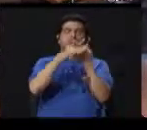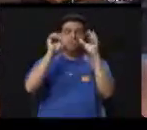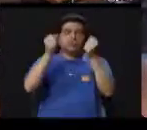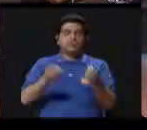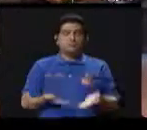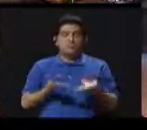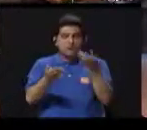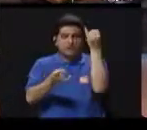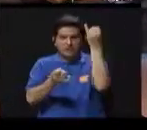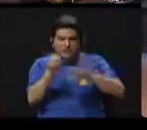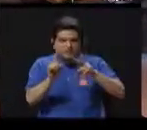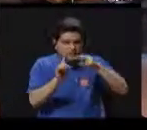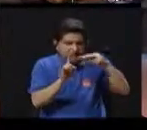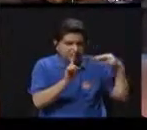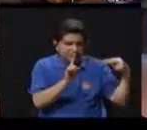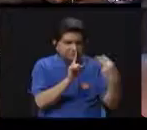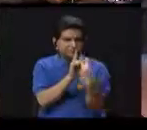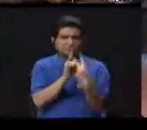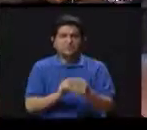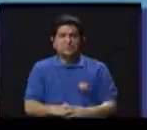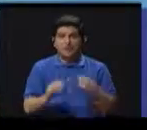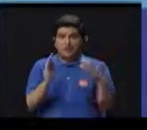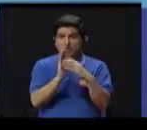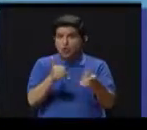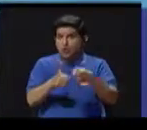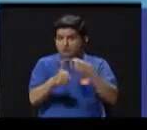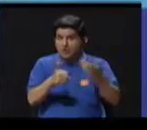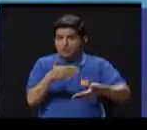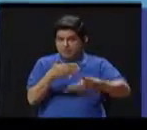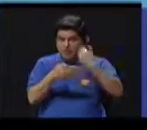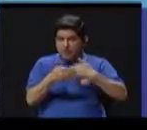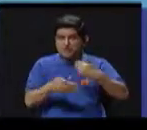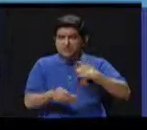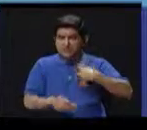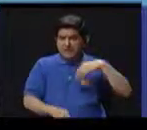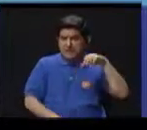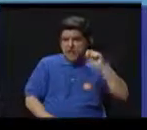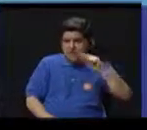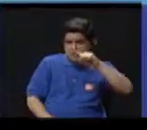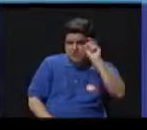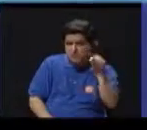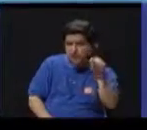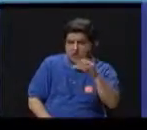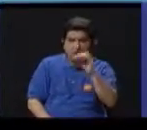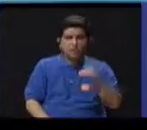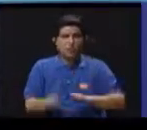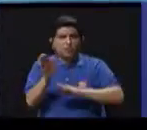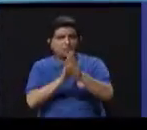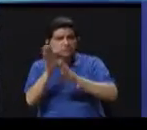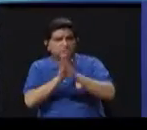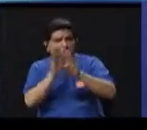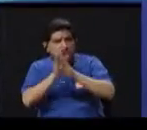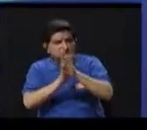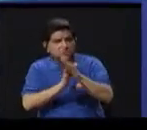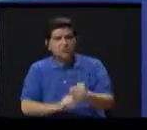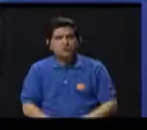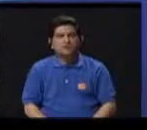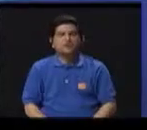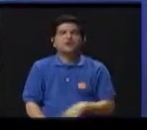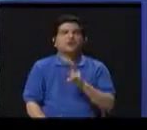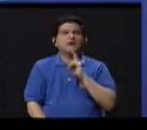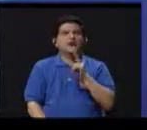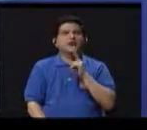para poder darle al final esta perspectiva. ¿Hubo un guión previo, Charely, o fueron desarrollándolo simultáneamente? Sí,